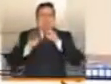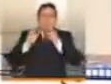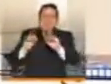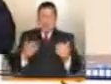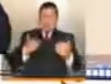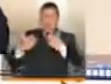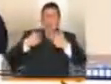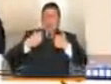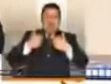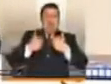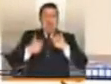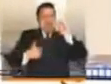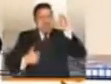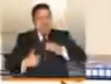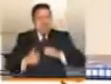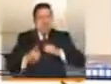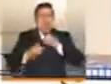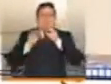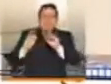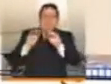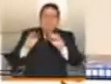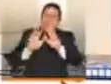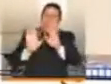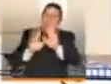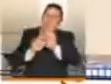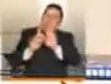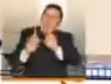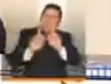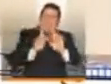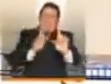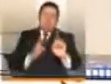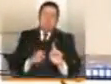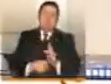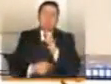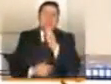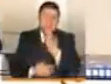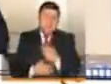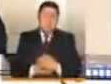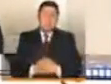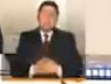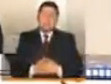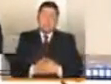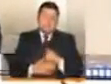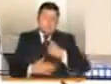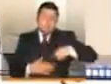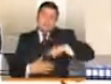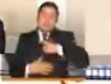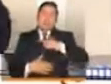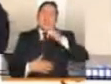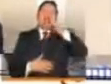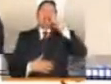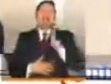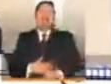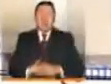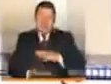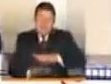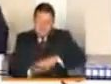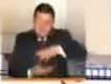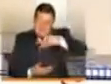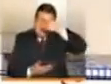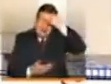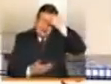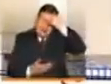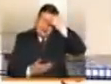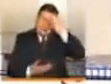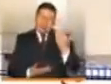constante hagan parte de una pedagogía constante lo cierto es que nosotros debemos aprender de las lecciones